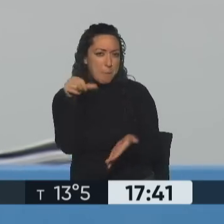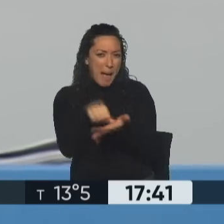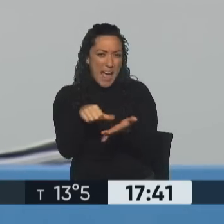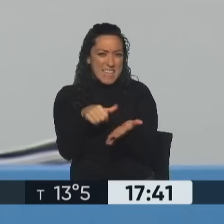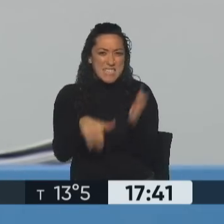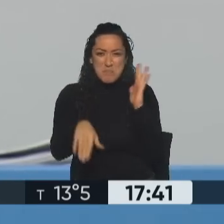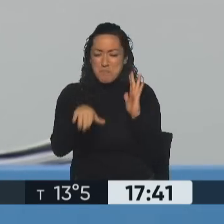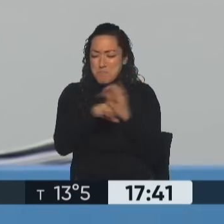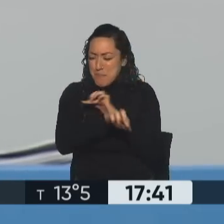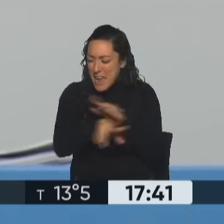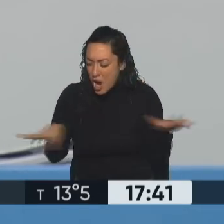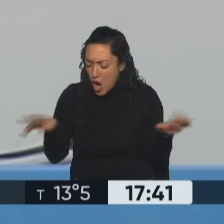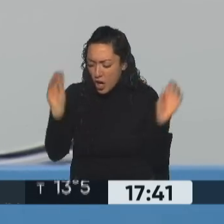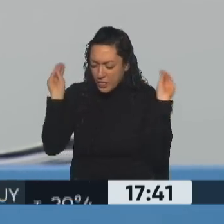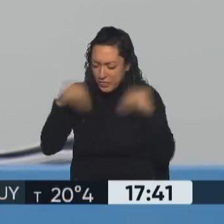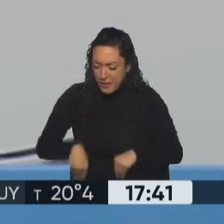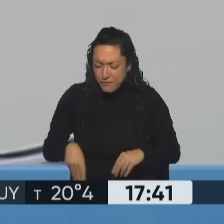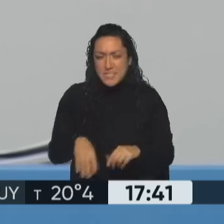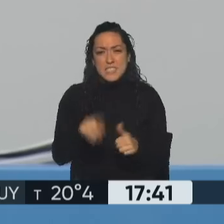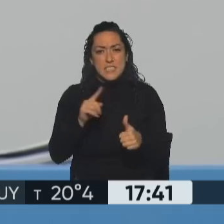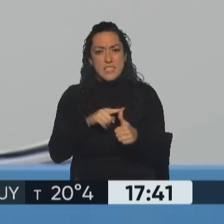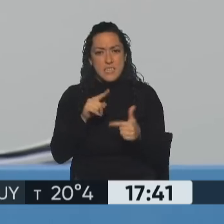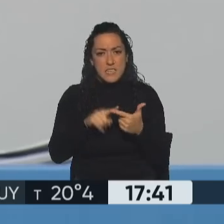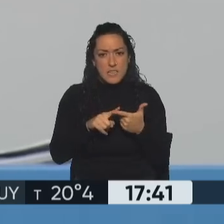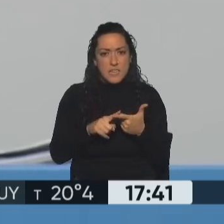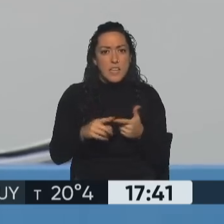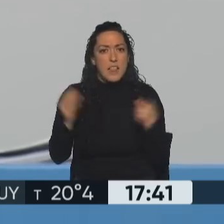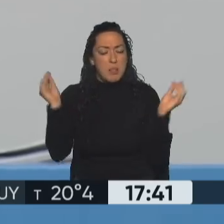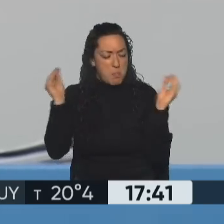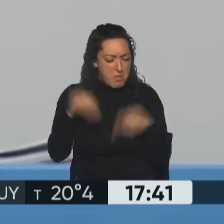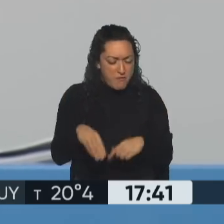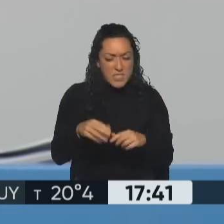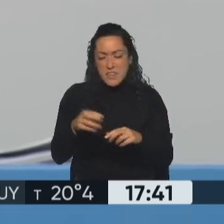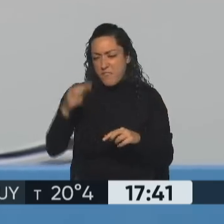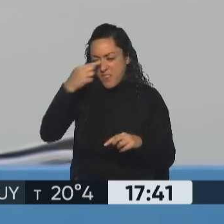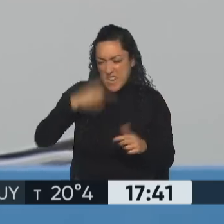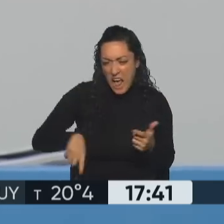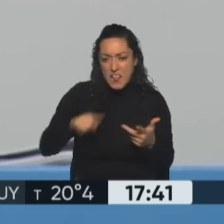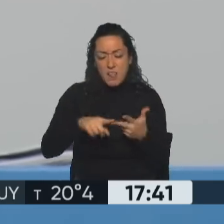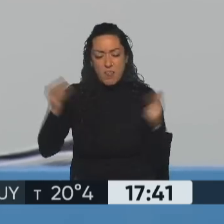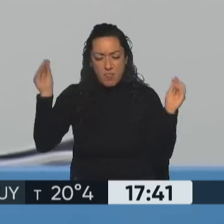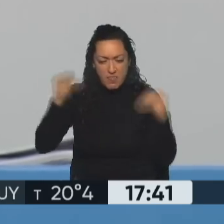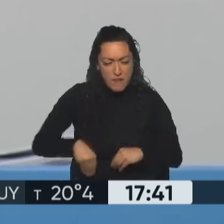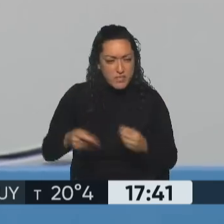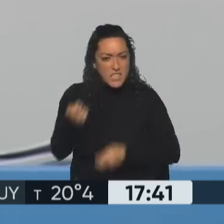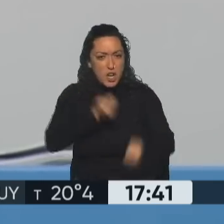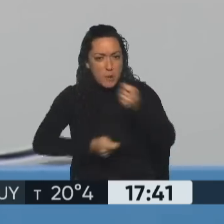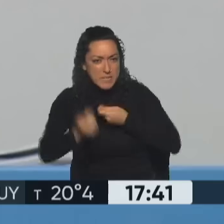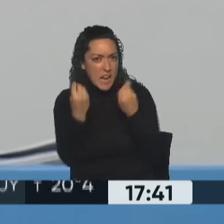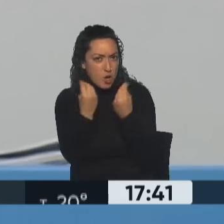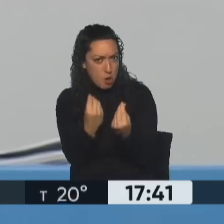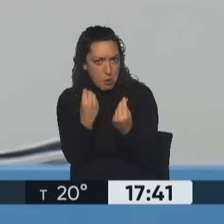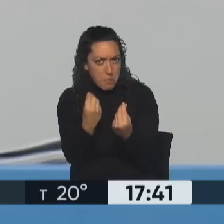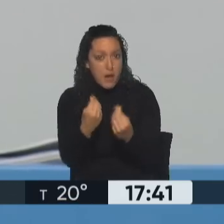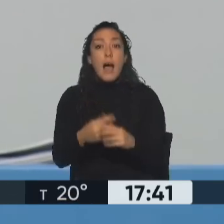más déficit primario, más déficit final, más déficit comercial? Bueno, pero